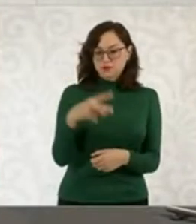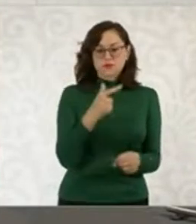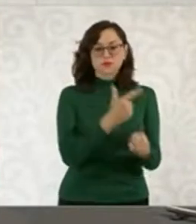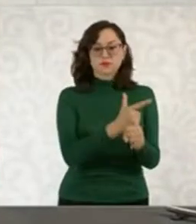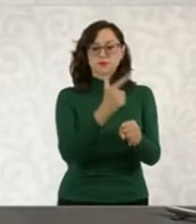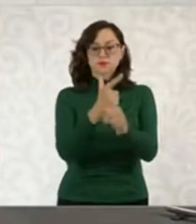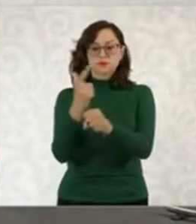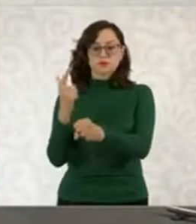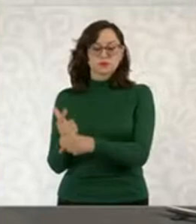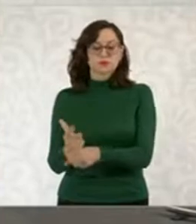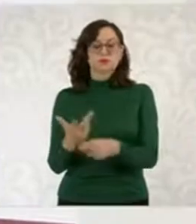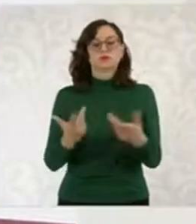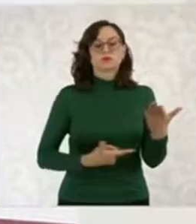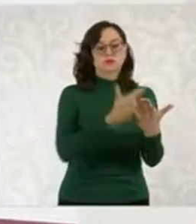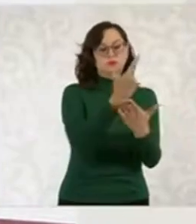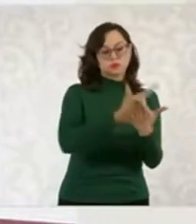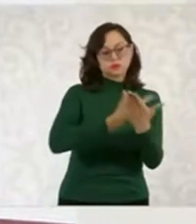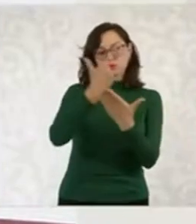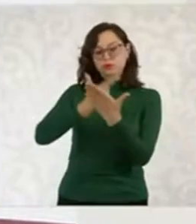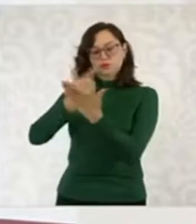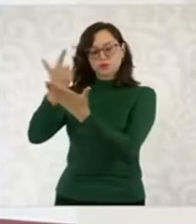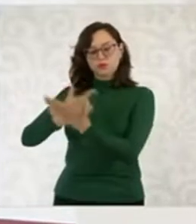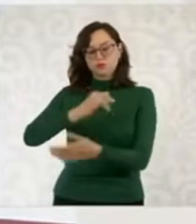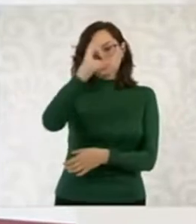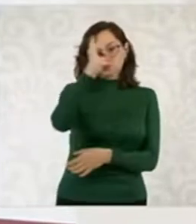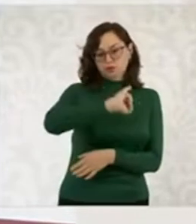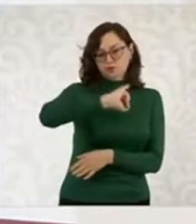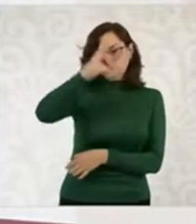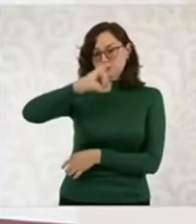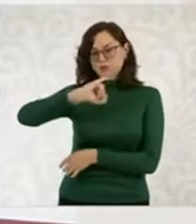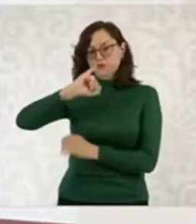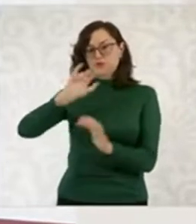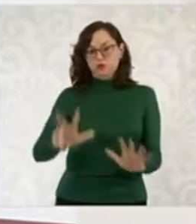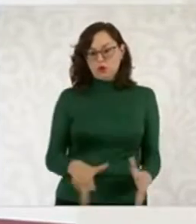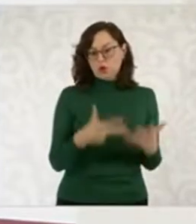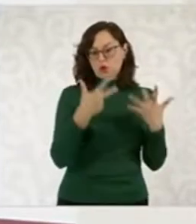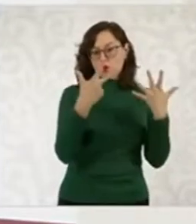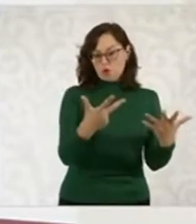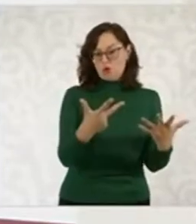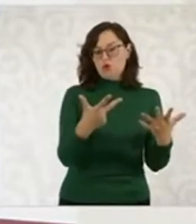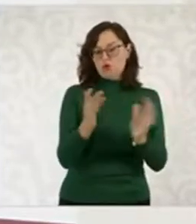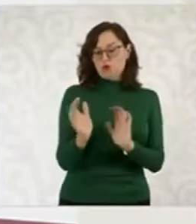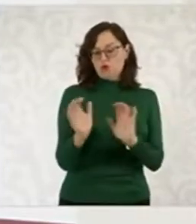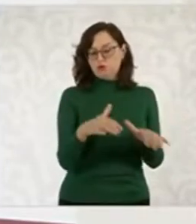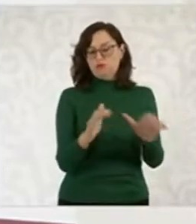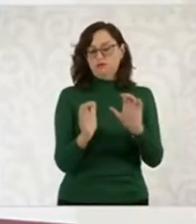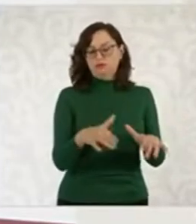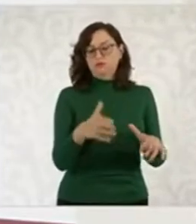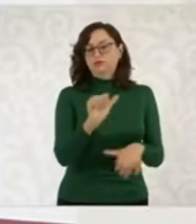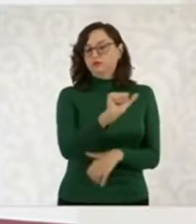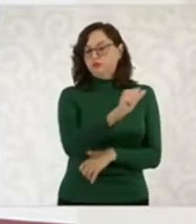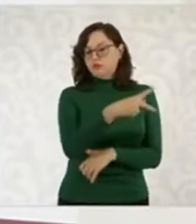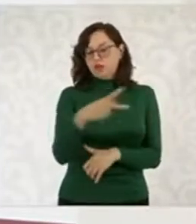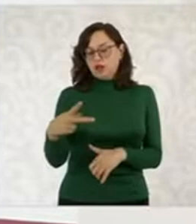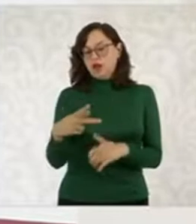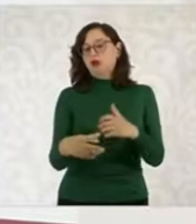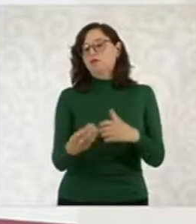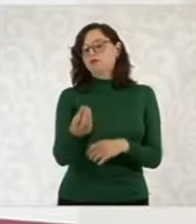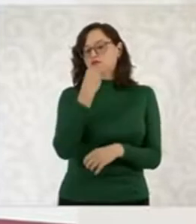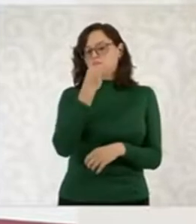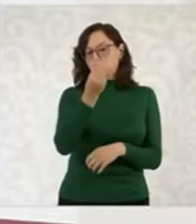registros patronales, 8 corresponden a plataformas de reparto, las que conocemos de reparto